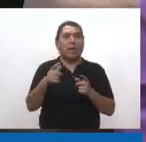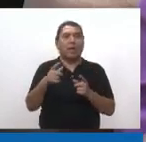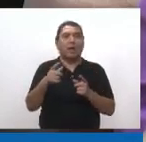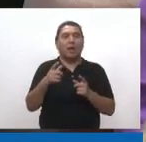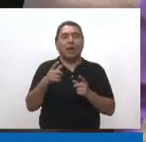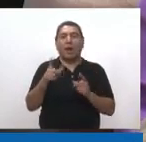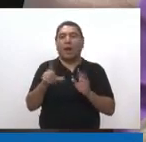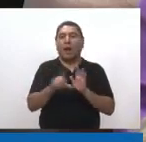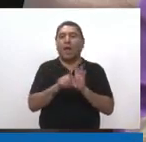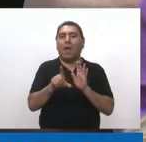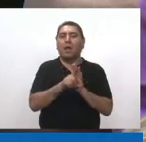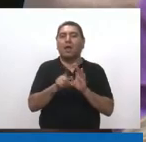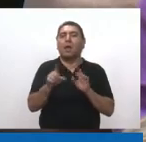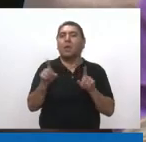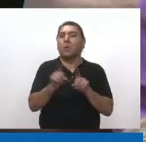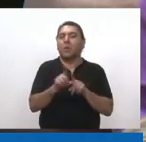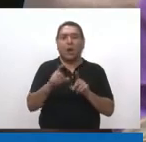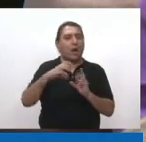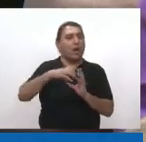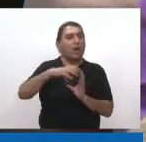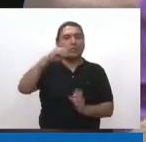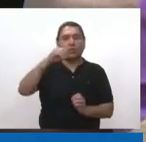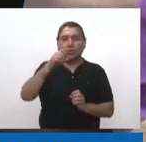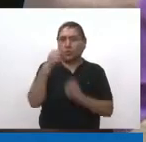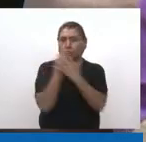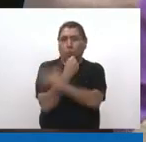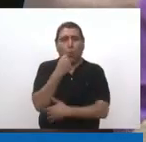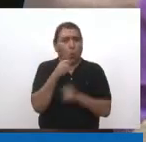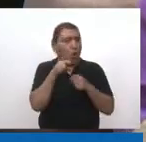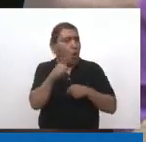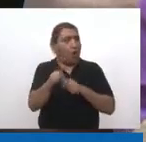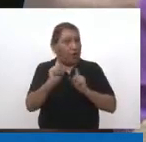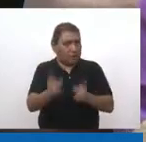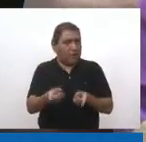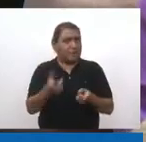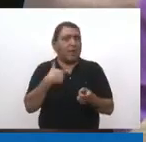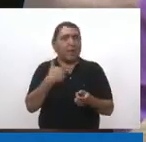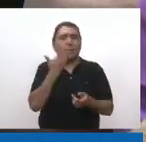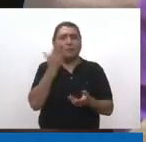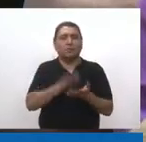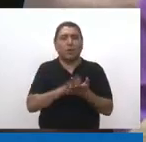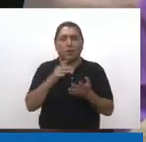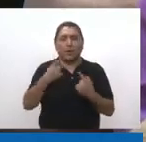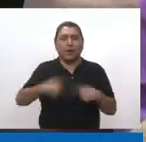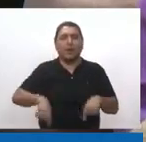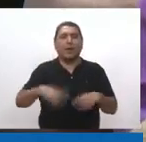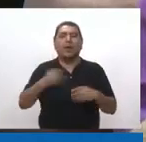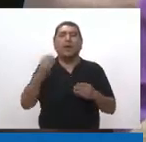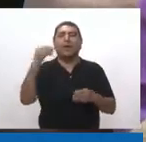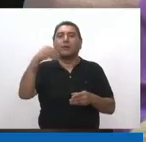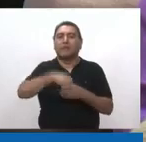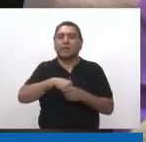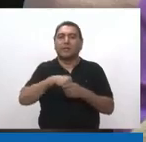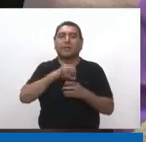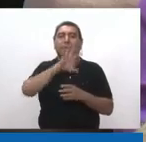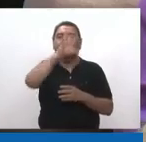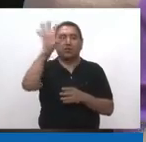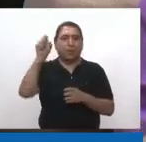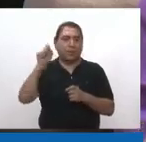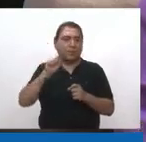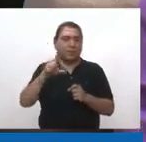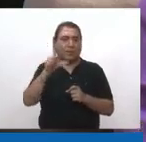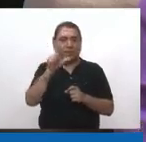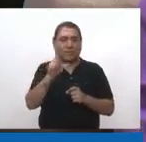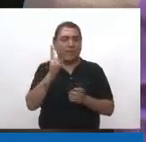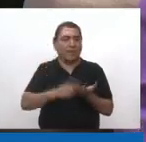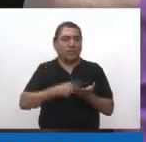La ley es el único escudo contra eso. Y finalmente, en cumplimiento de la relación vertebral que consagra la participación de las provincias en las decisiones